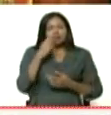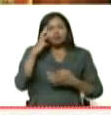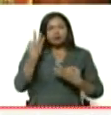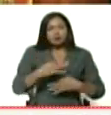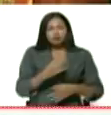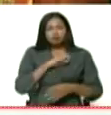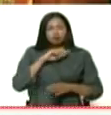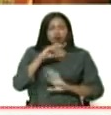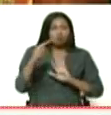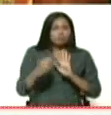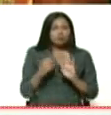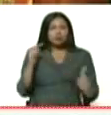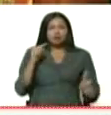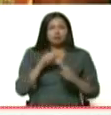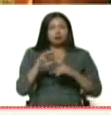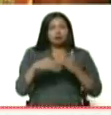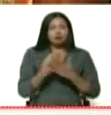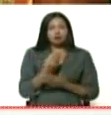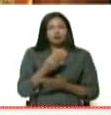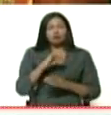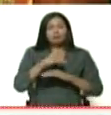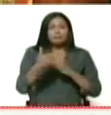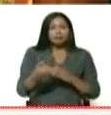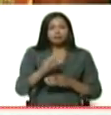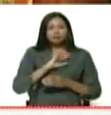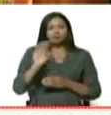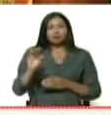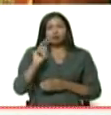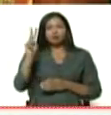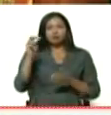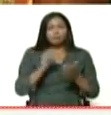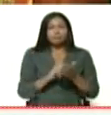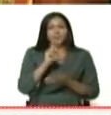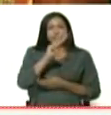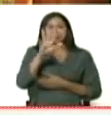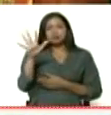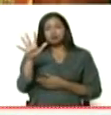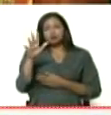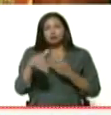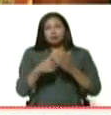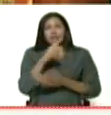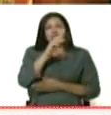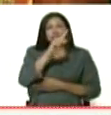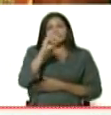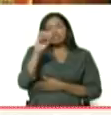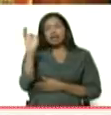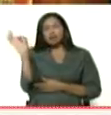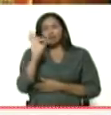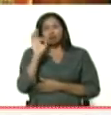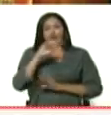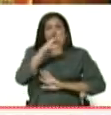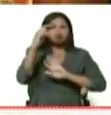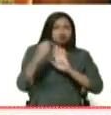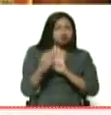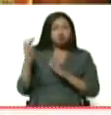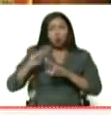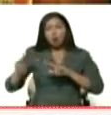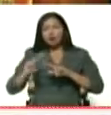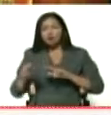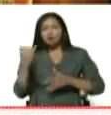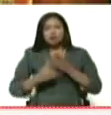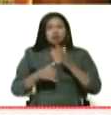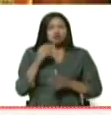que cumplir la meta, plan de la patria 2025, 100% de escolaridad en niños, niñas,